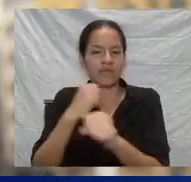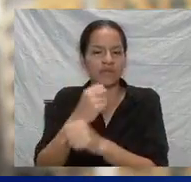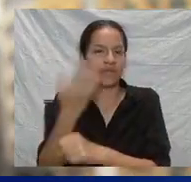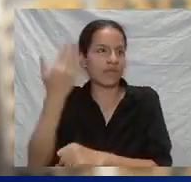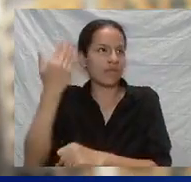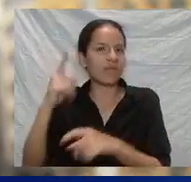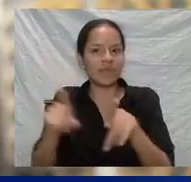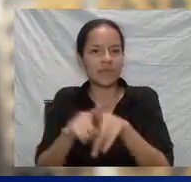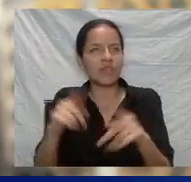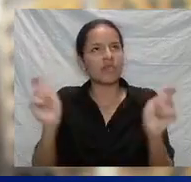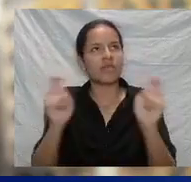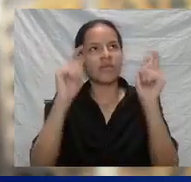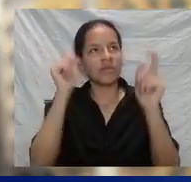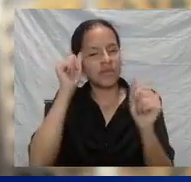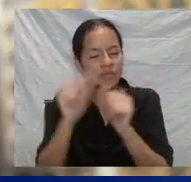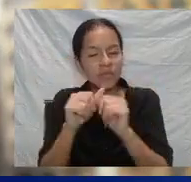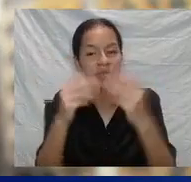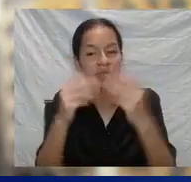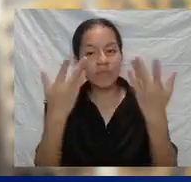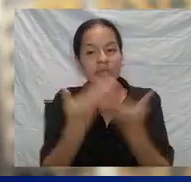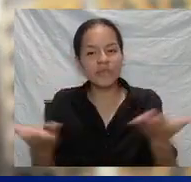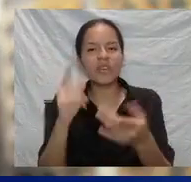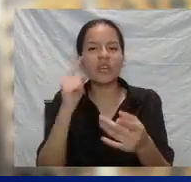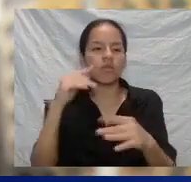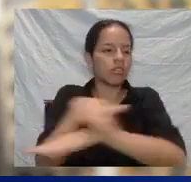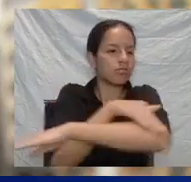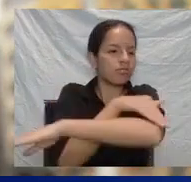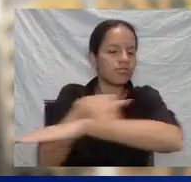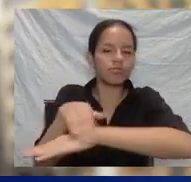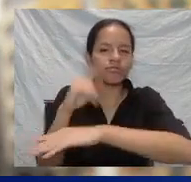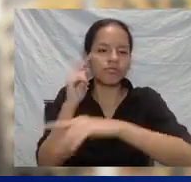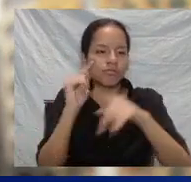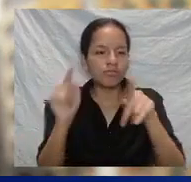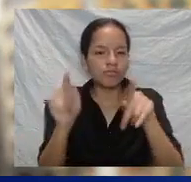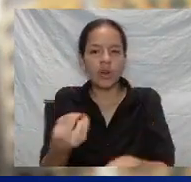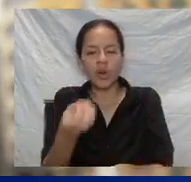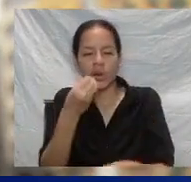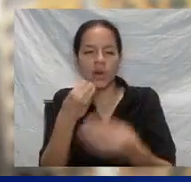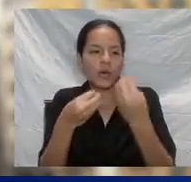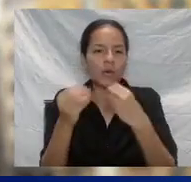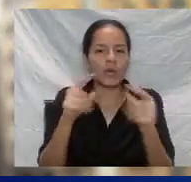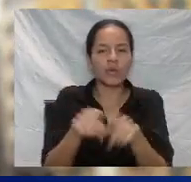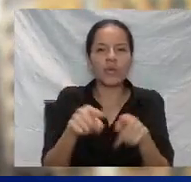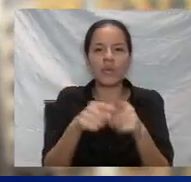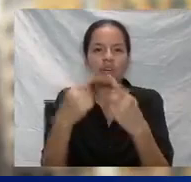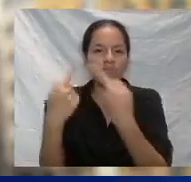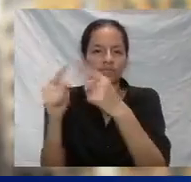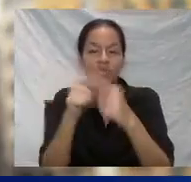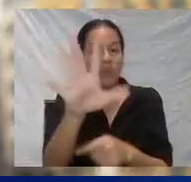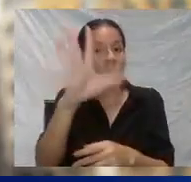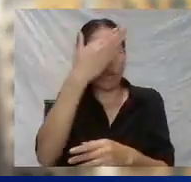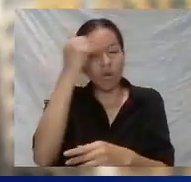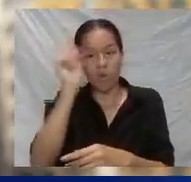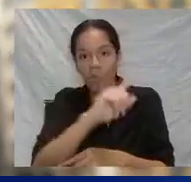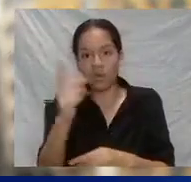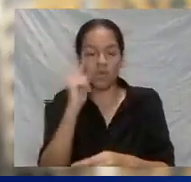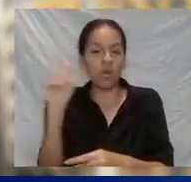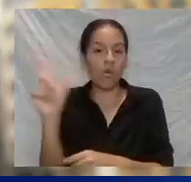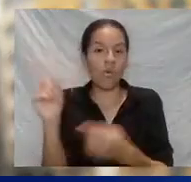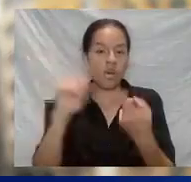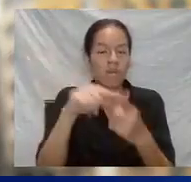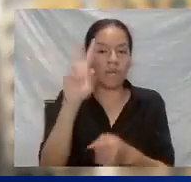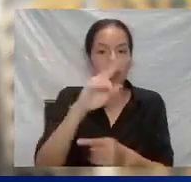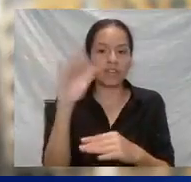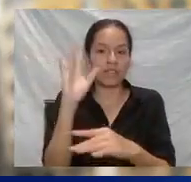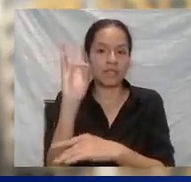cosas también de calles y por supuesto del buen vite también los pero nos conectamos mucho por comer no te pierdas siempre de lunes a viernes a las 7 de la noche y eso el domingo